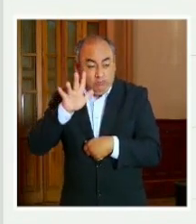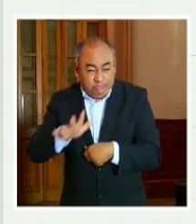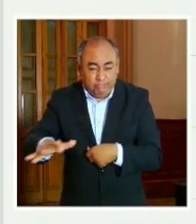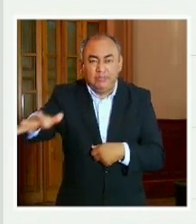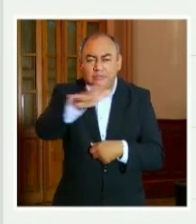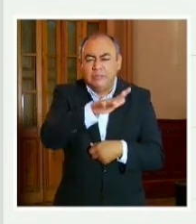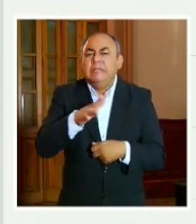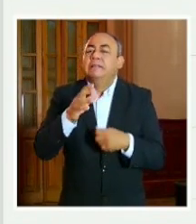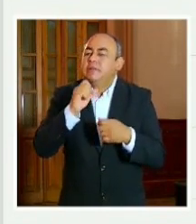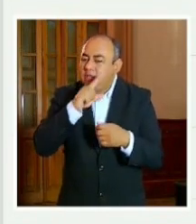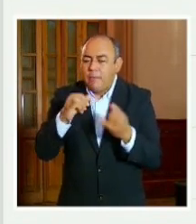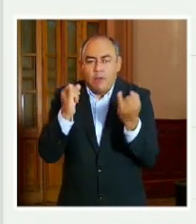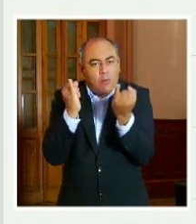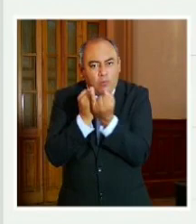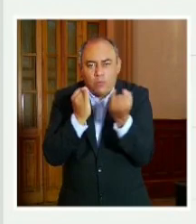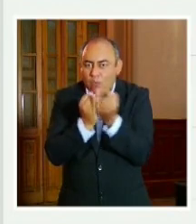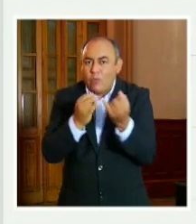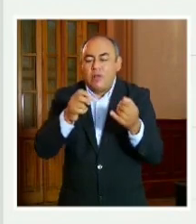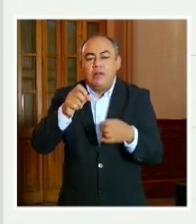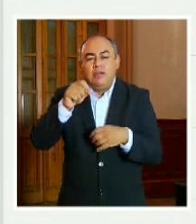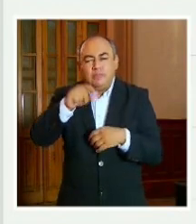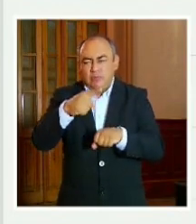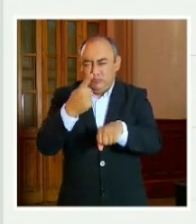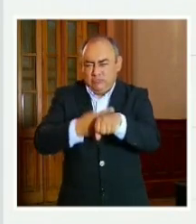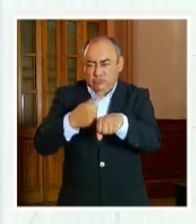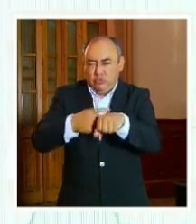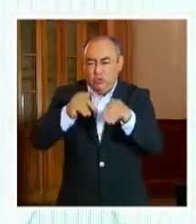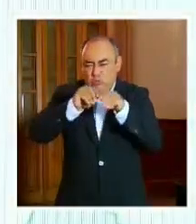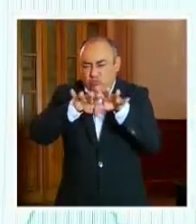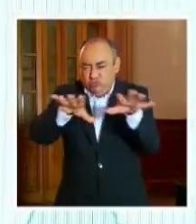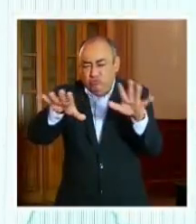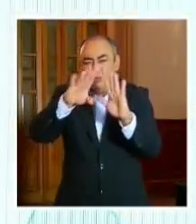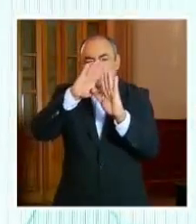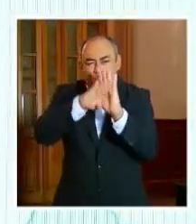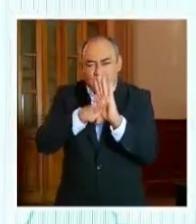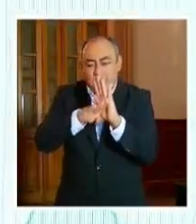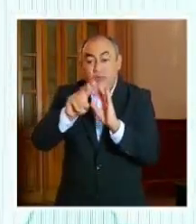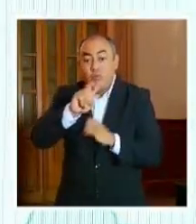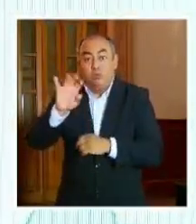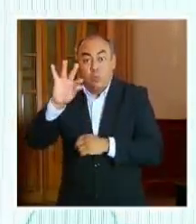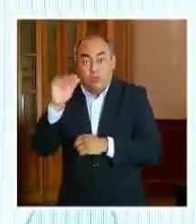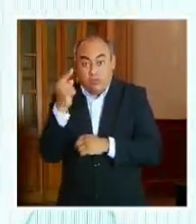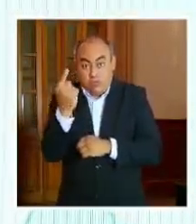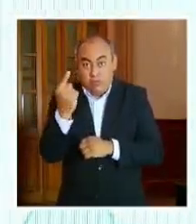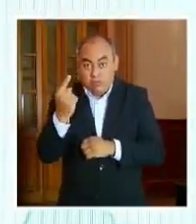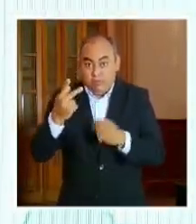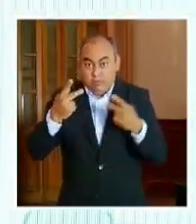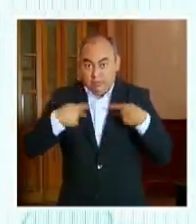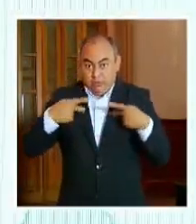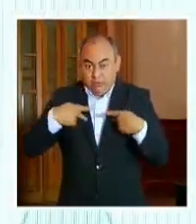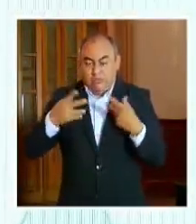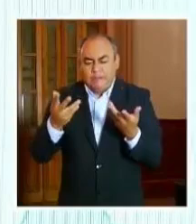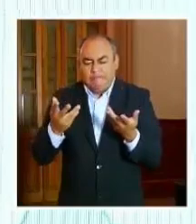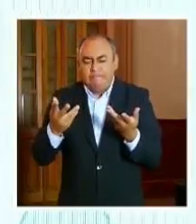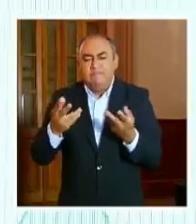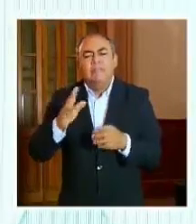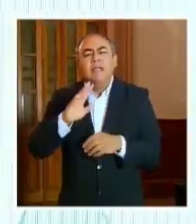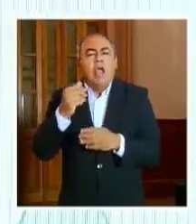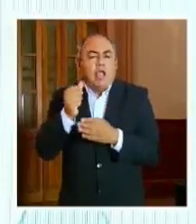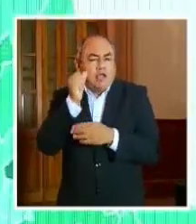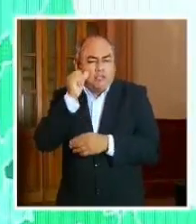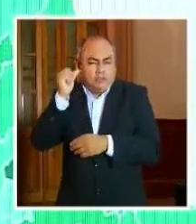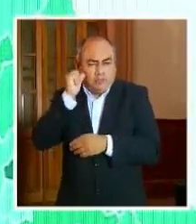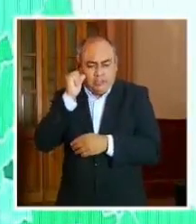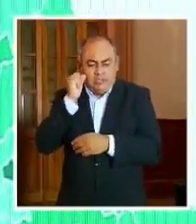este descenso ya muy marcado, con 241 casos nuevos reportados al corte del día de